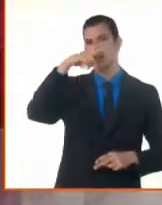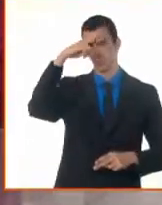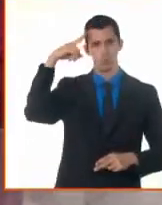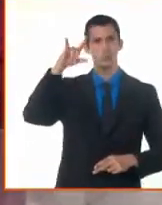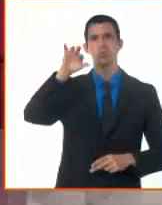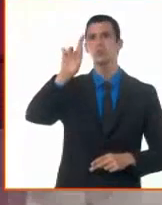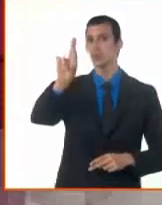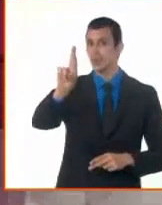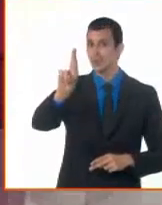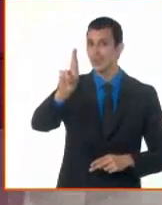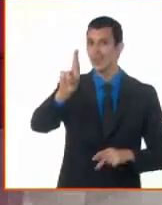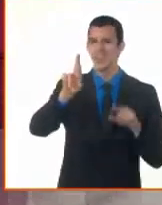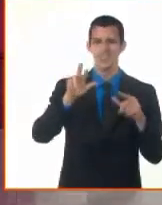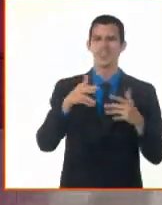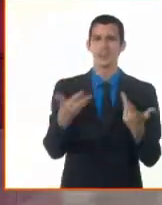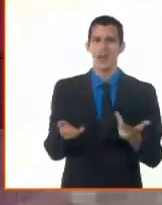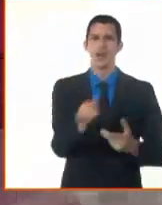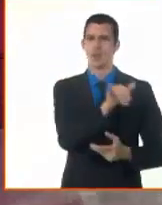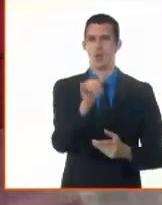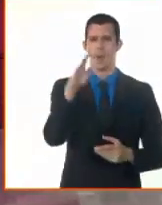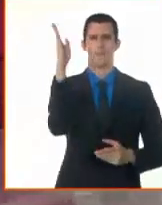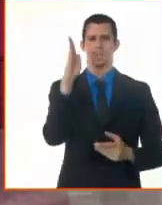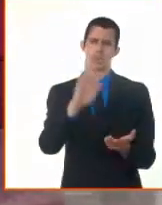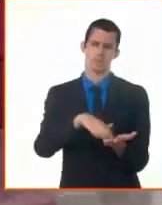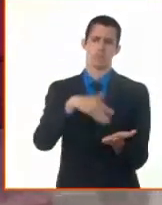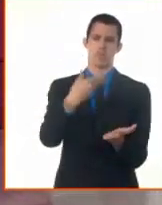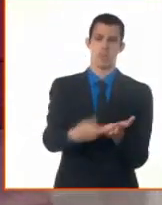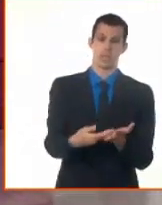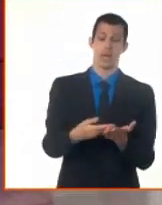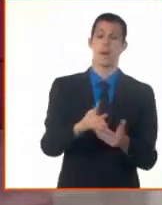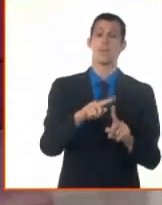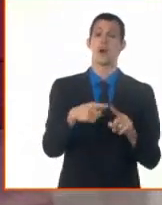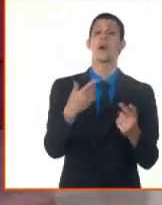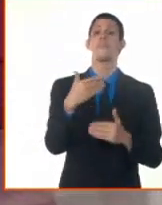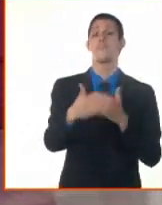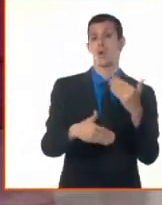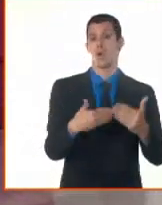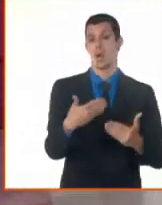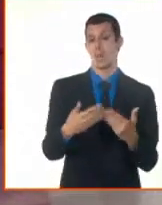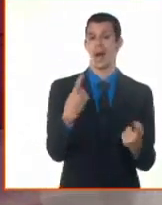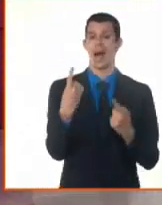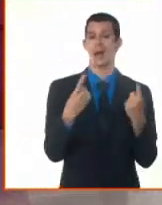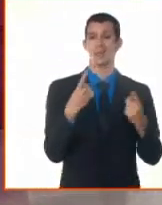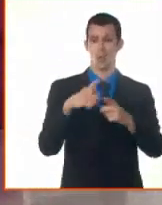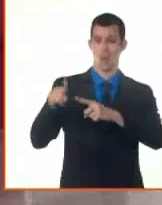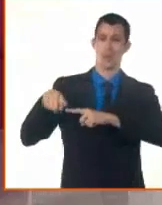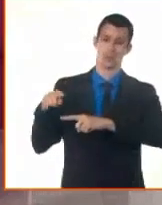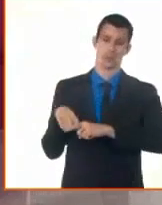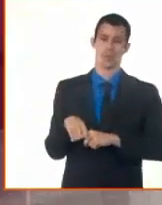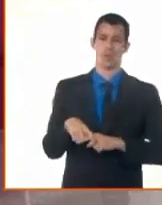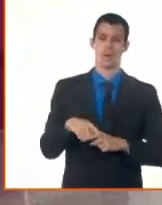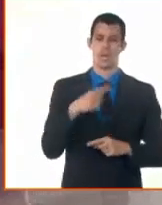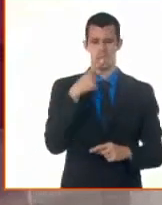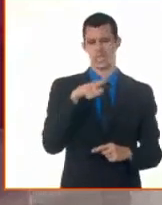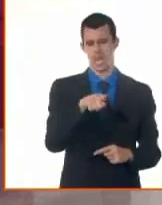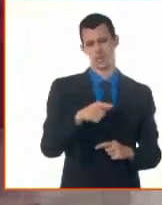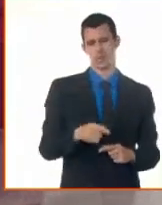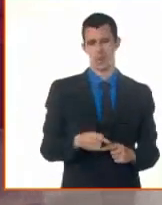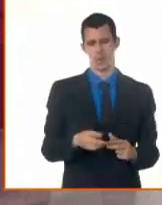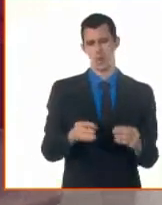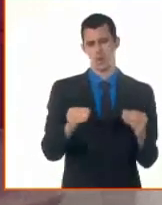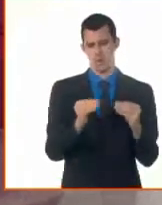secretario después de la salida de del colombiano Ernesto samper creo que se llamaba